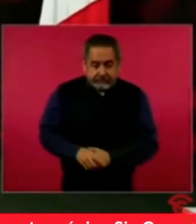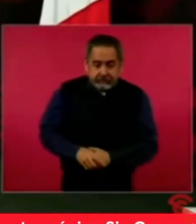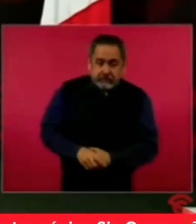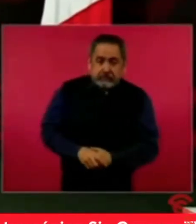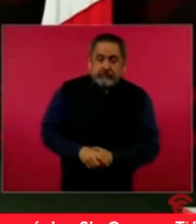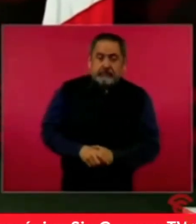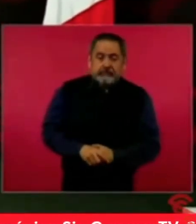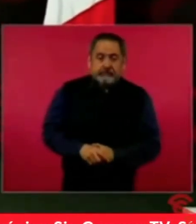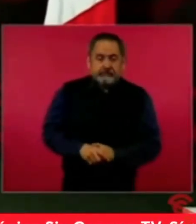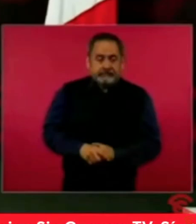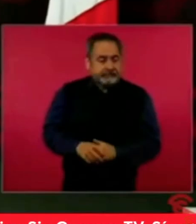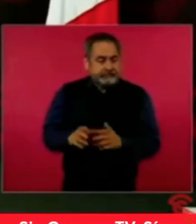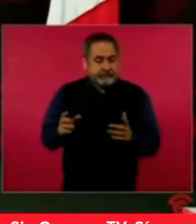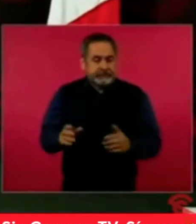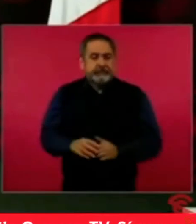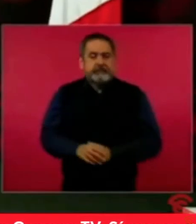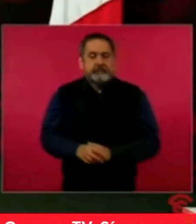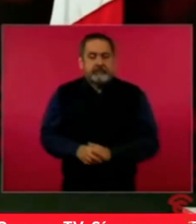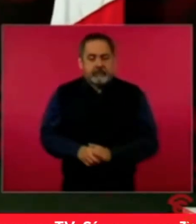Entonces,